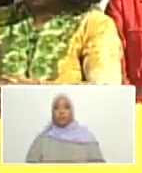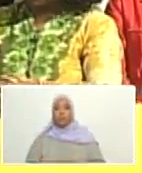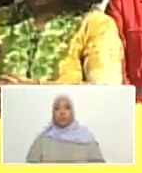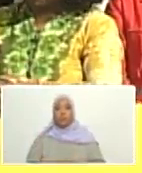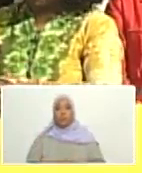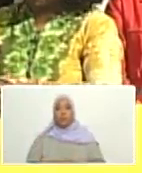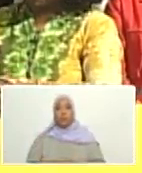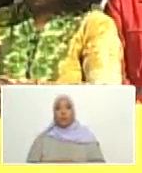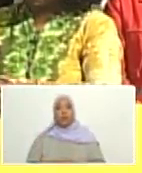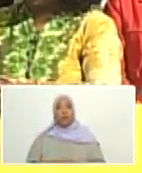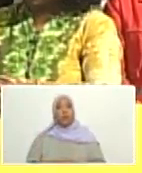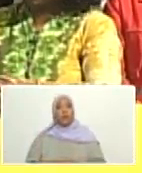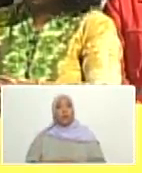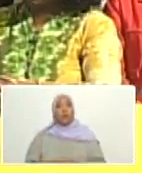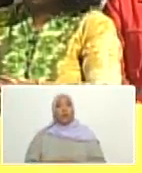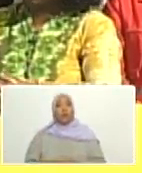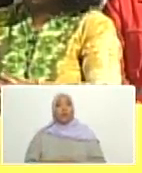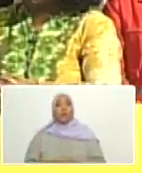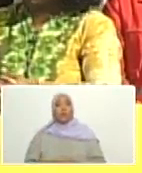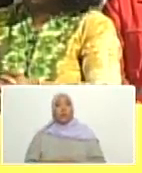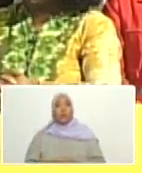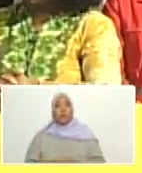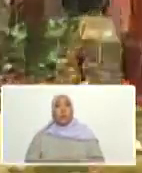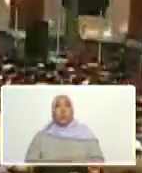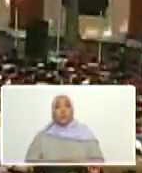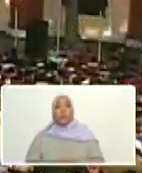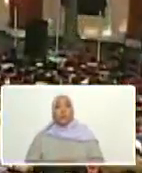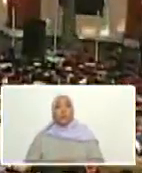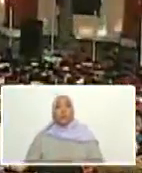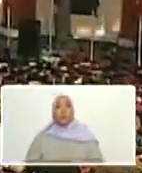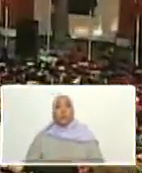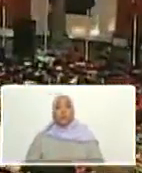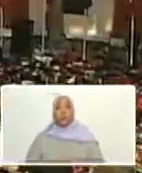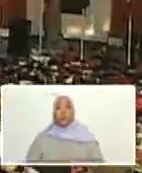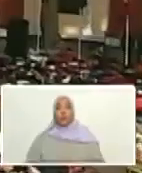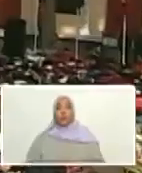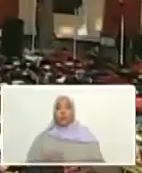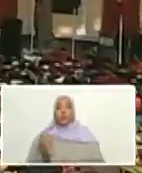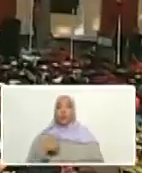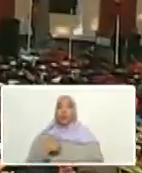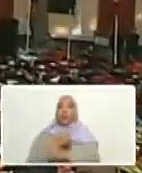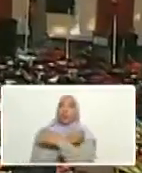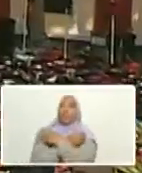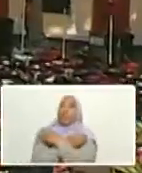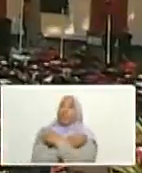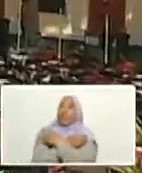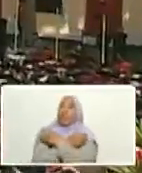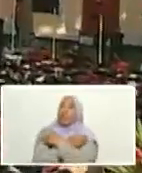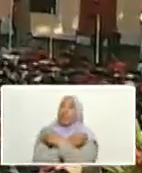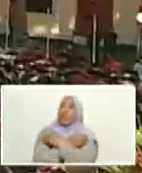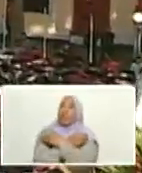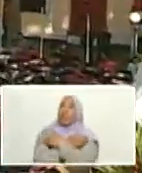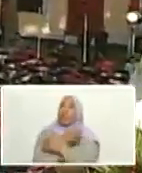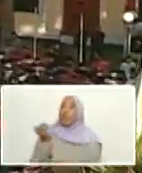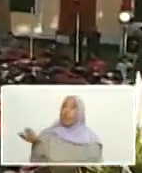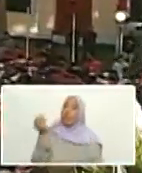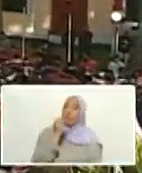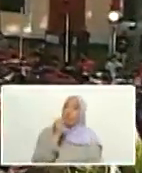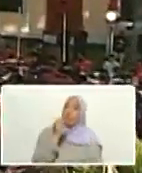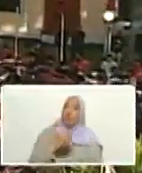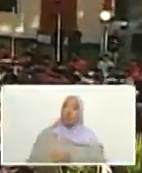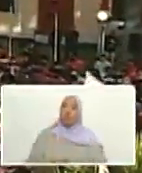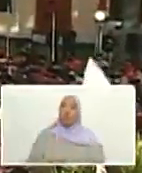Son muchas cosas que tenemos que hacer en adelante. Yo quiero felicitar una vez más en cadena